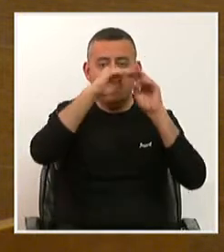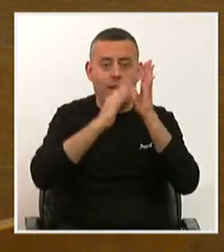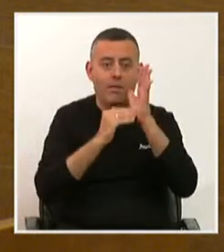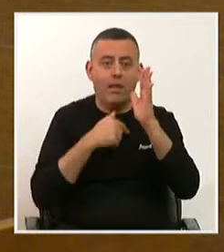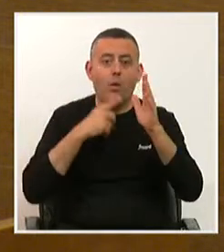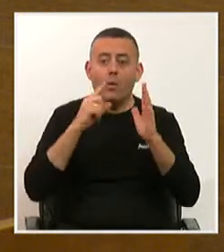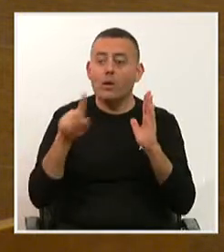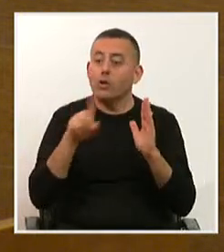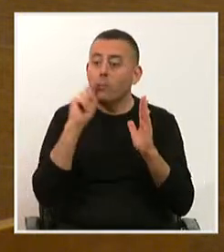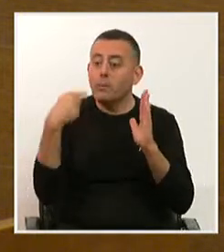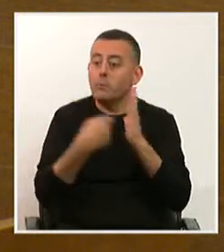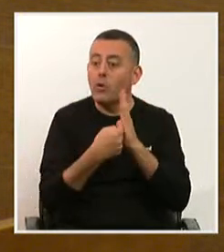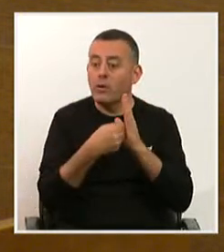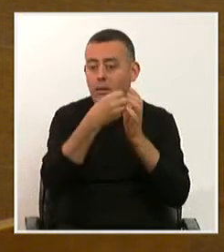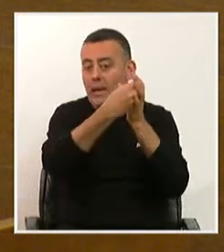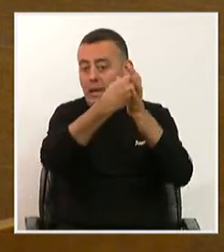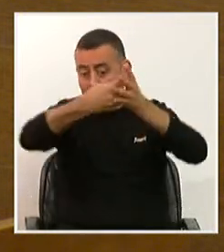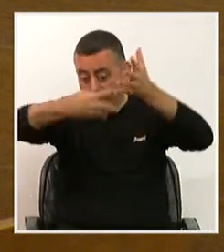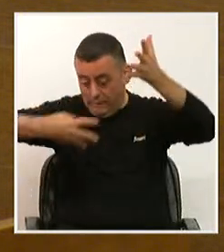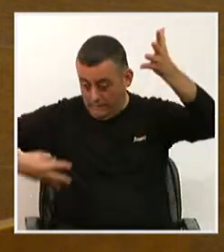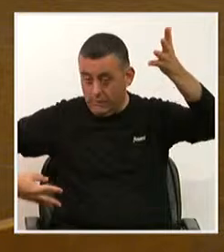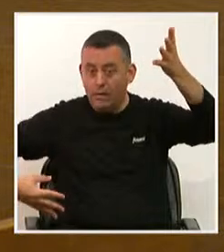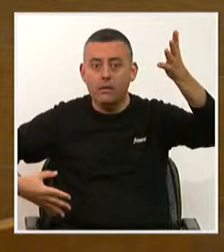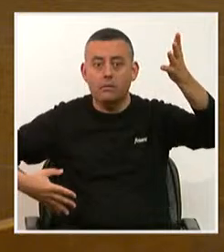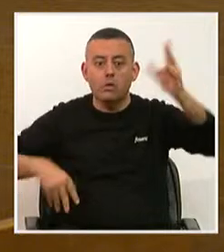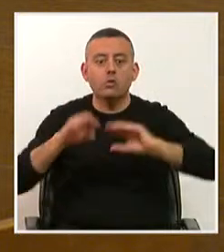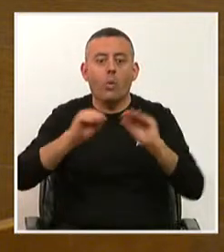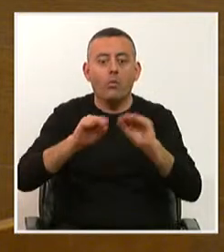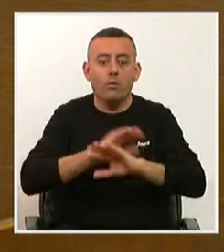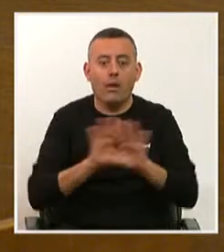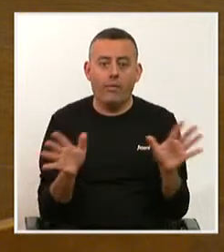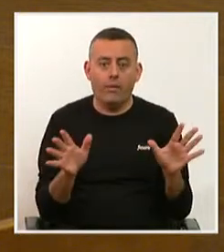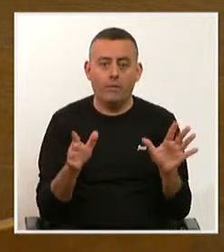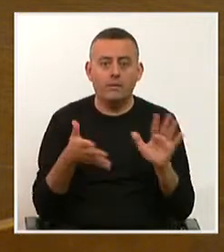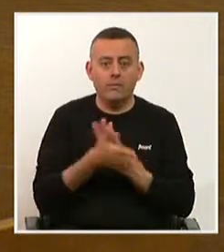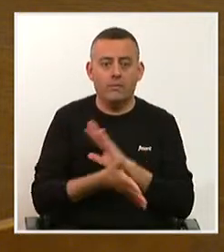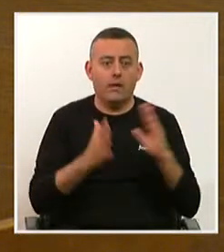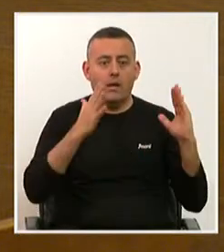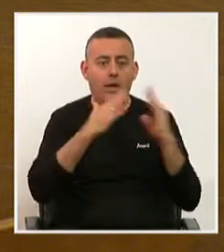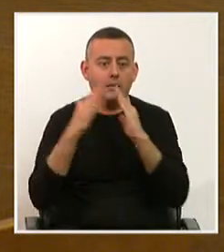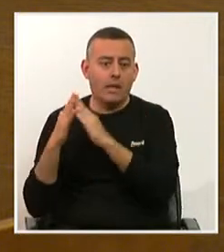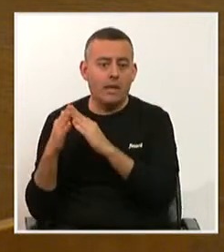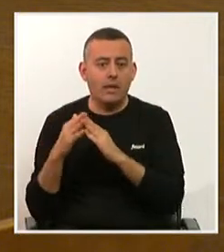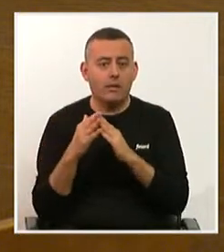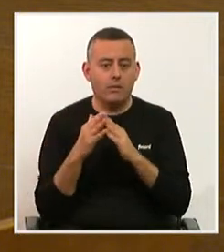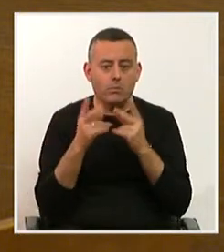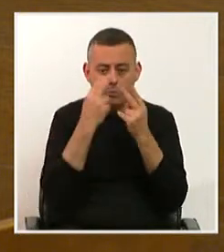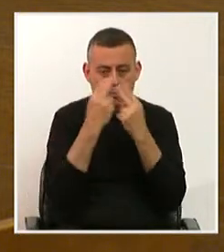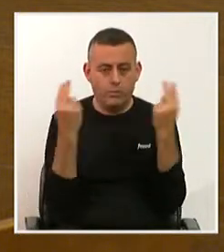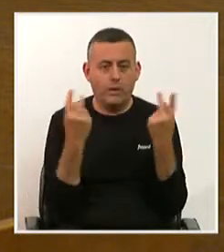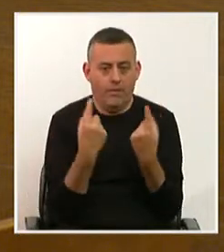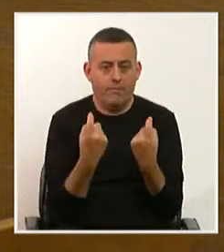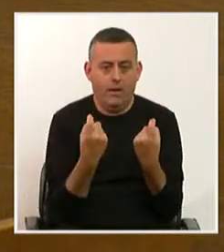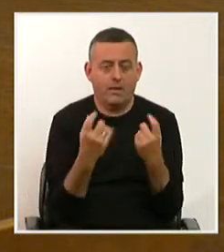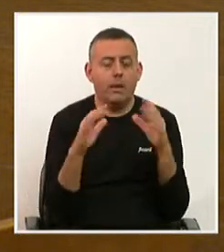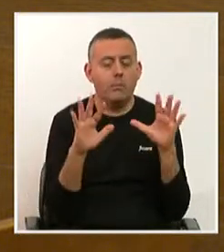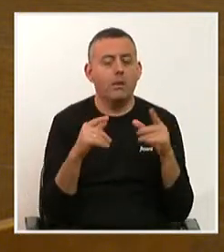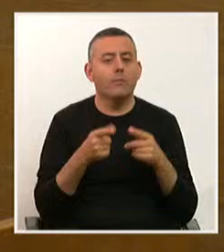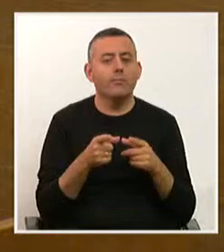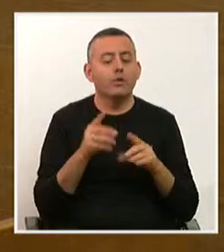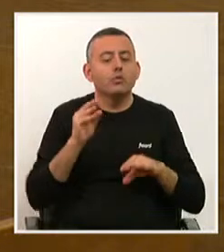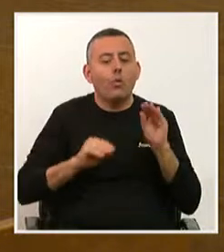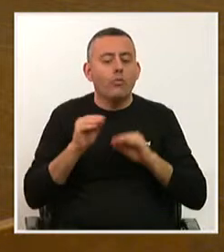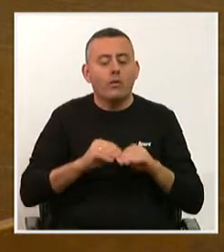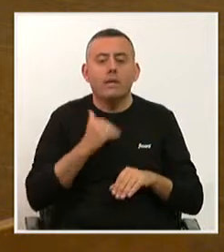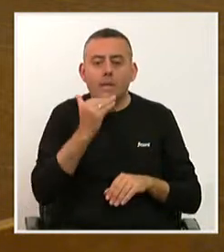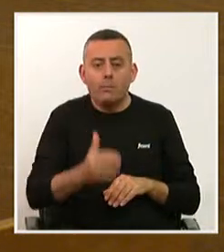noar Sol falta vivenda pública y está clar Ah d est situ deemergencia sol rides que